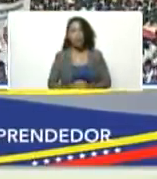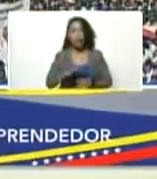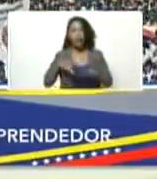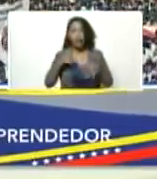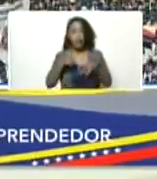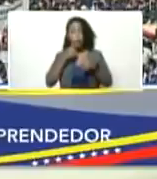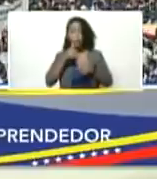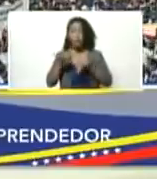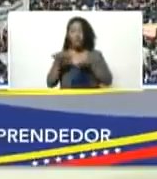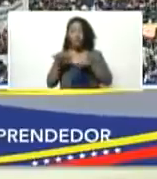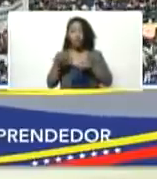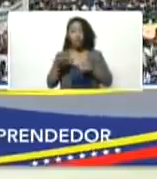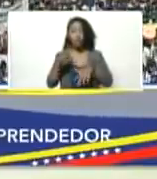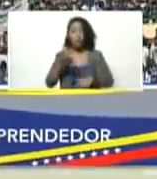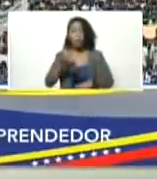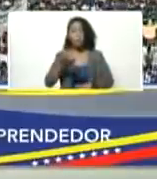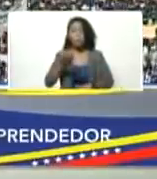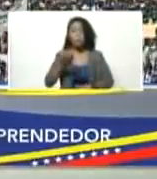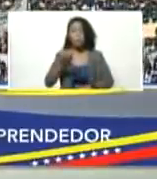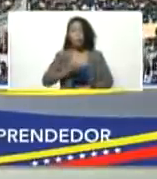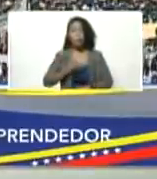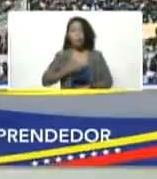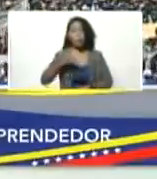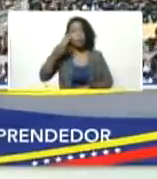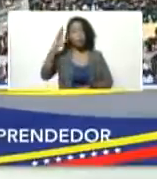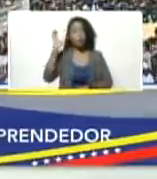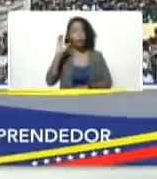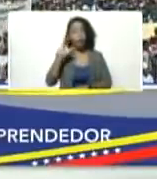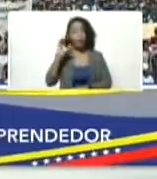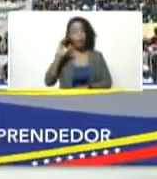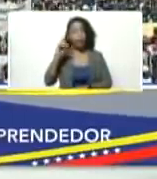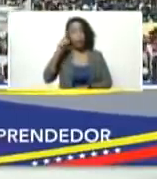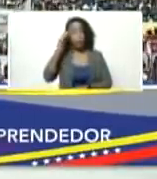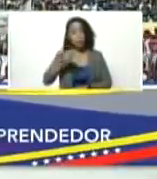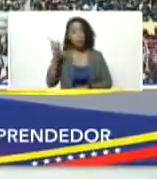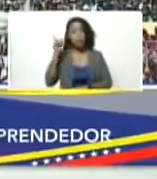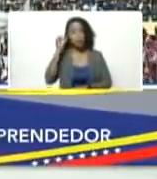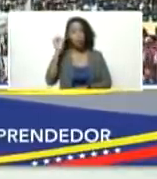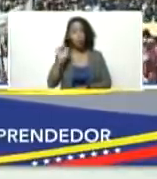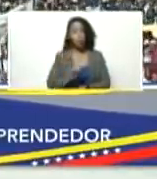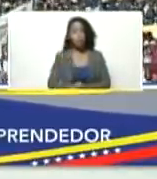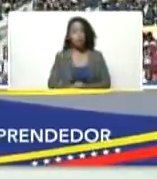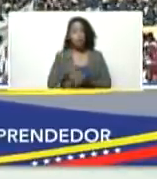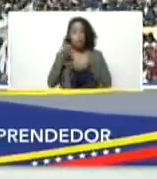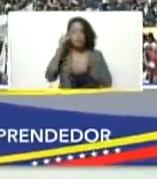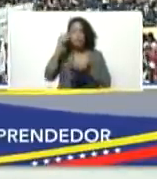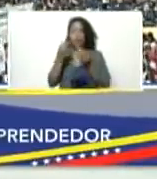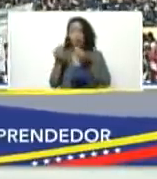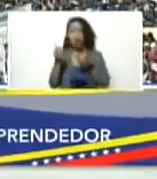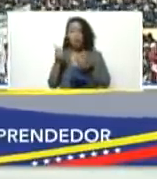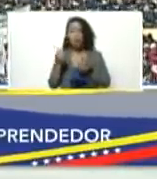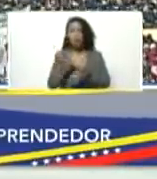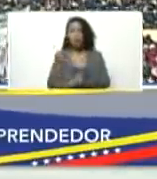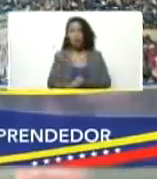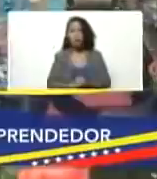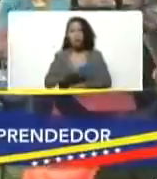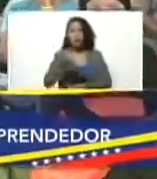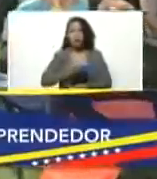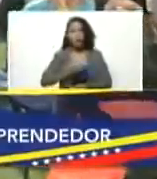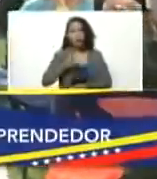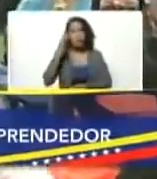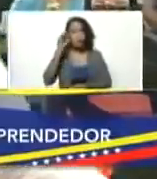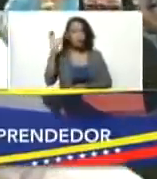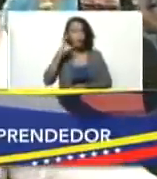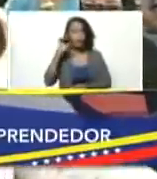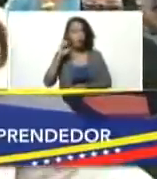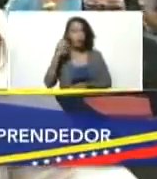Teresa, ¿tú marchaste, Carmen Teresa? Bueno, Carmen Teresa, ¿cómo estuvo ese día? alcaldesa de Caracas. Ahorita